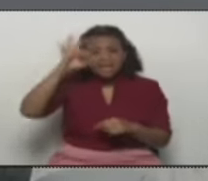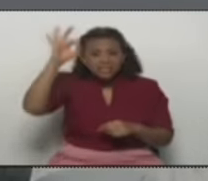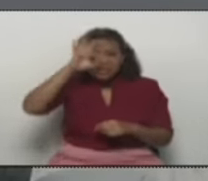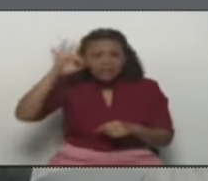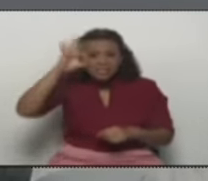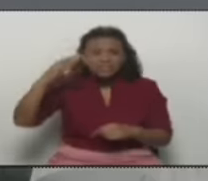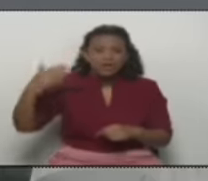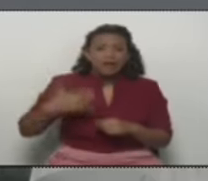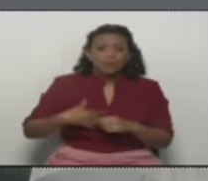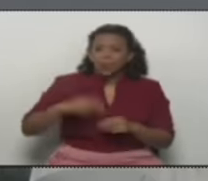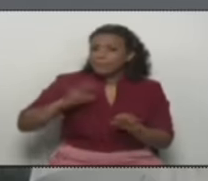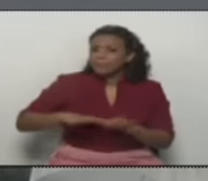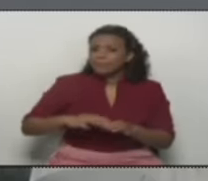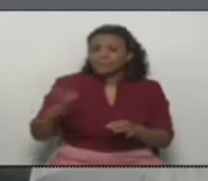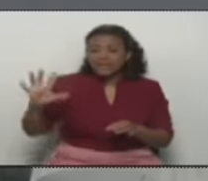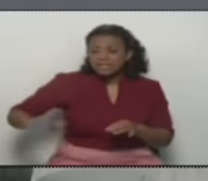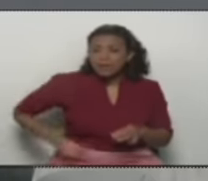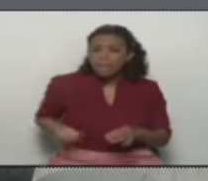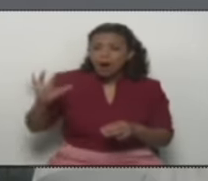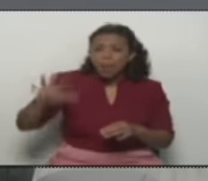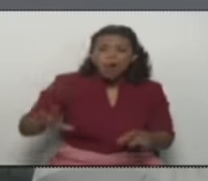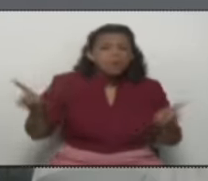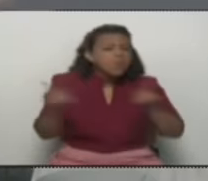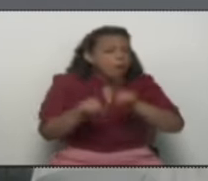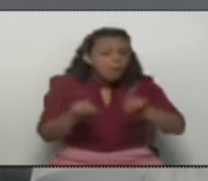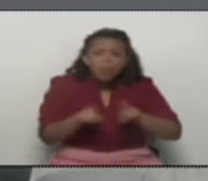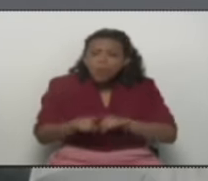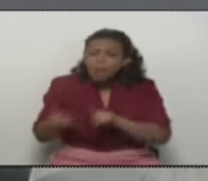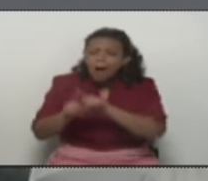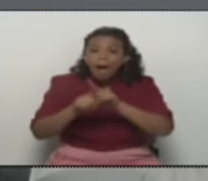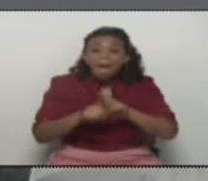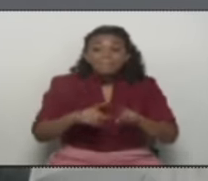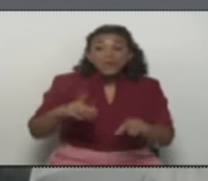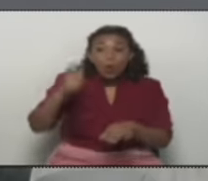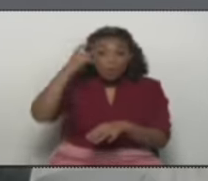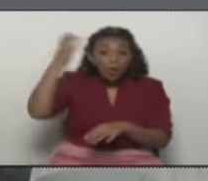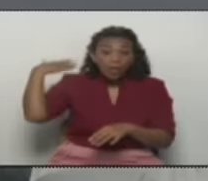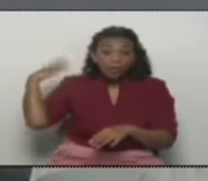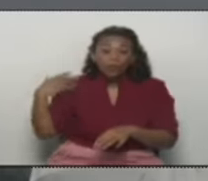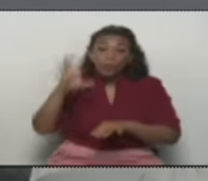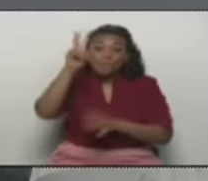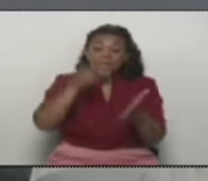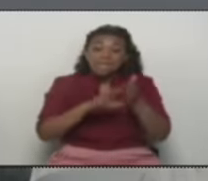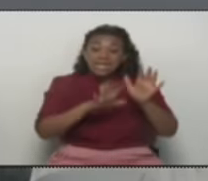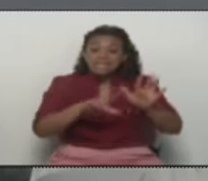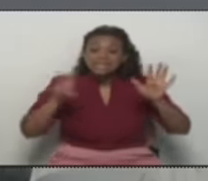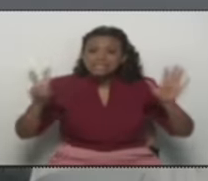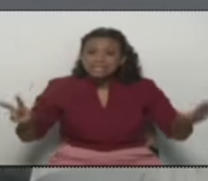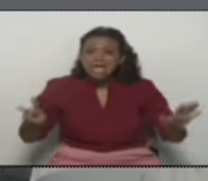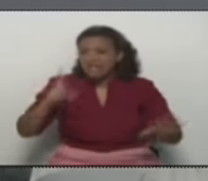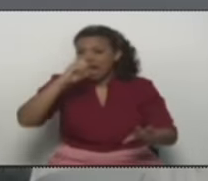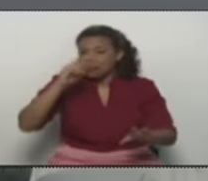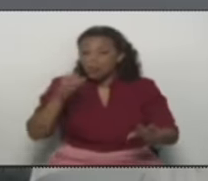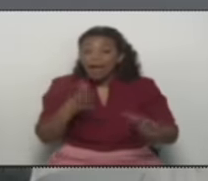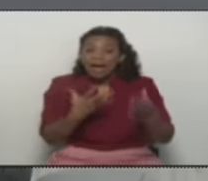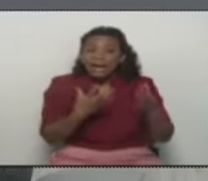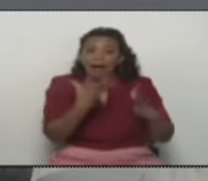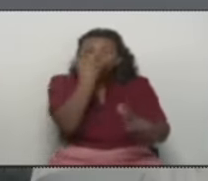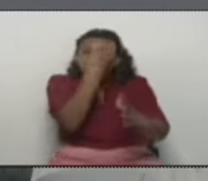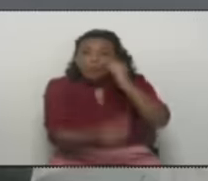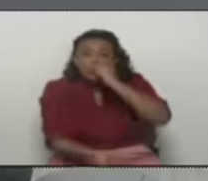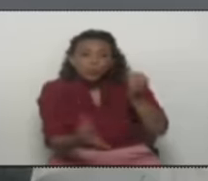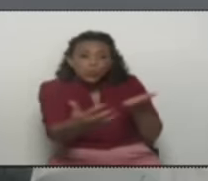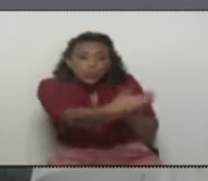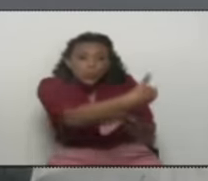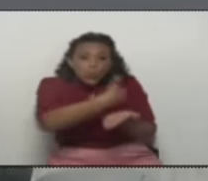y Zimbabue, igualito que nosotros. Pero lo que encontré ahorita hace pocos días es que en el 2017 esa filtración de documento de la CIA publicó,